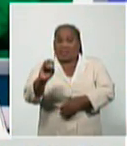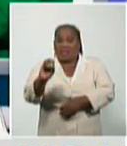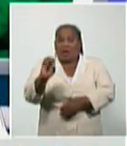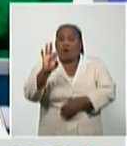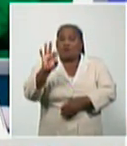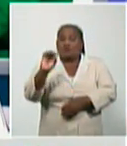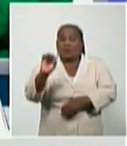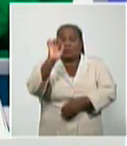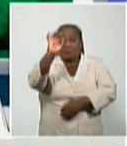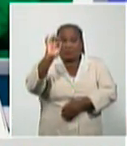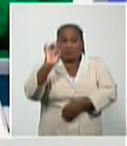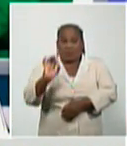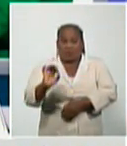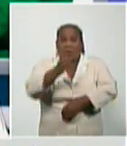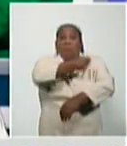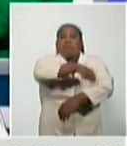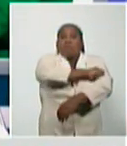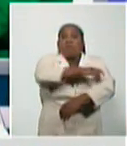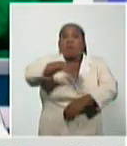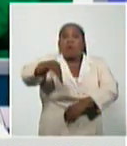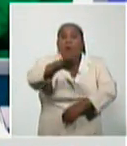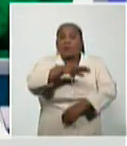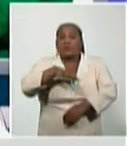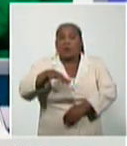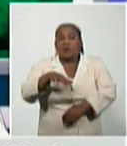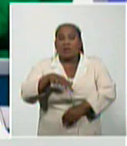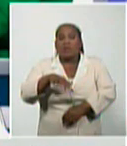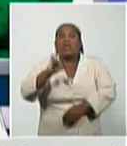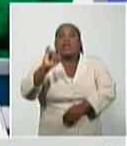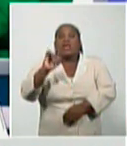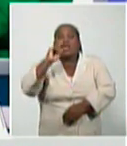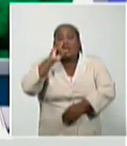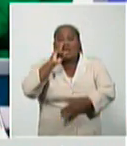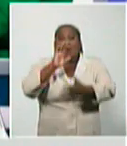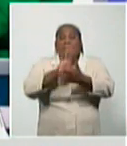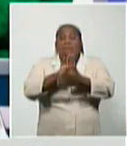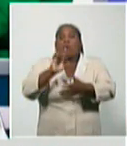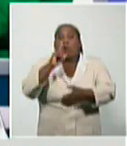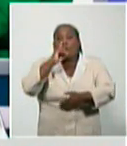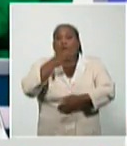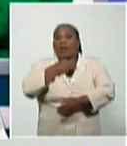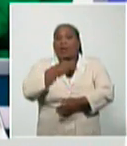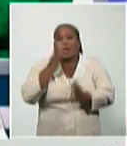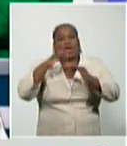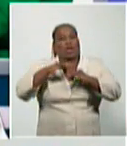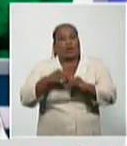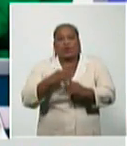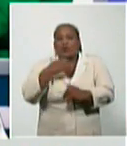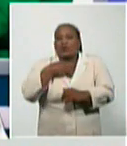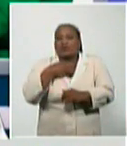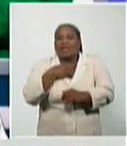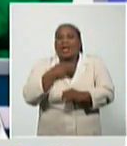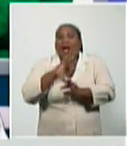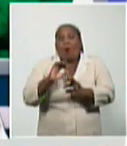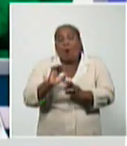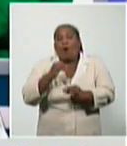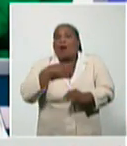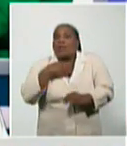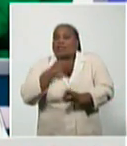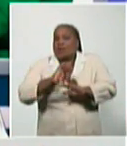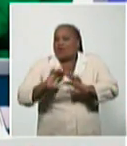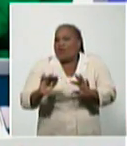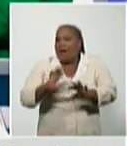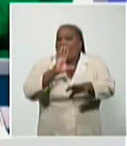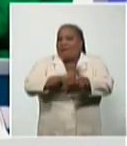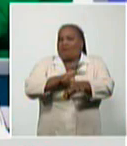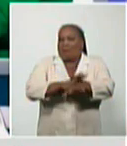la población con inmunidad para que entonces se empiece a apreciar realmente un efecto. O